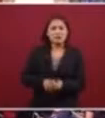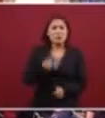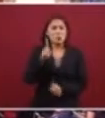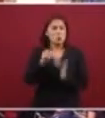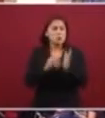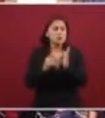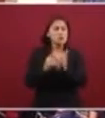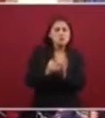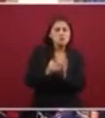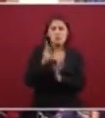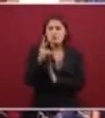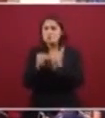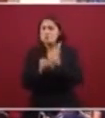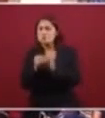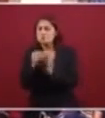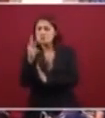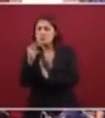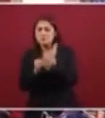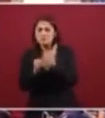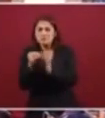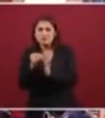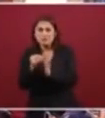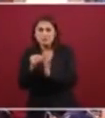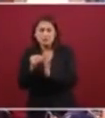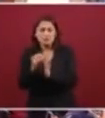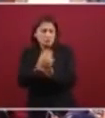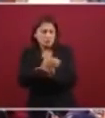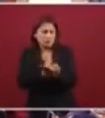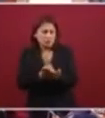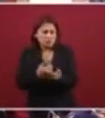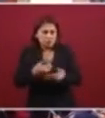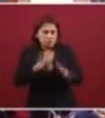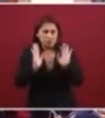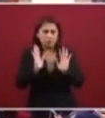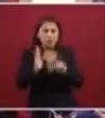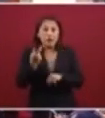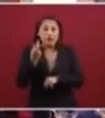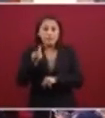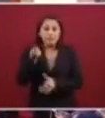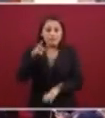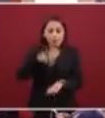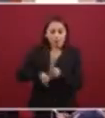3,000,000. Pero el gobierno es para servir,